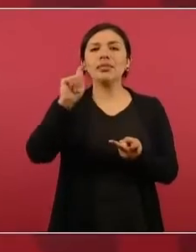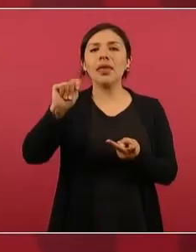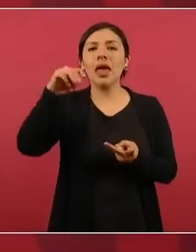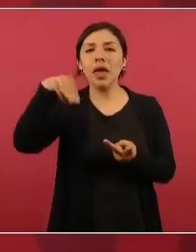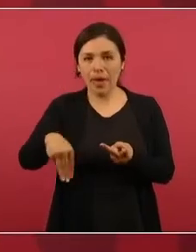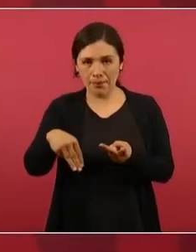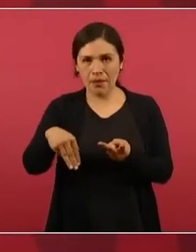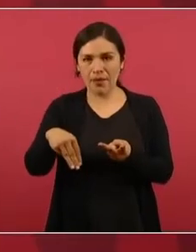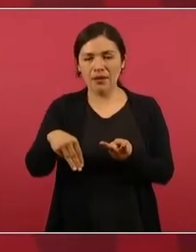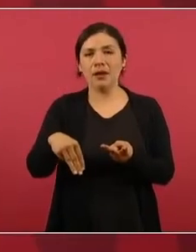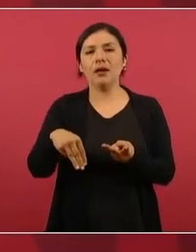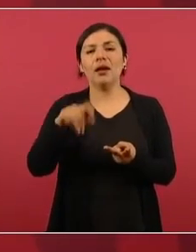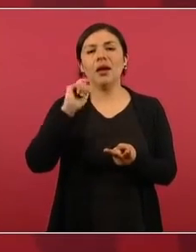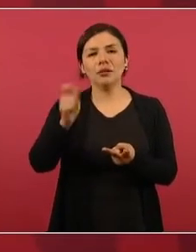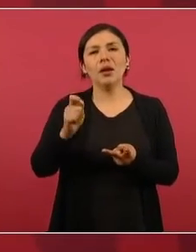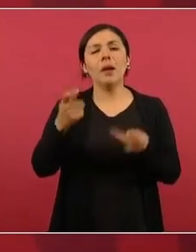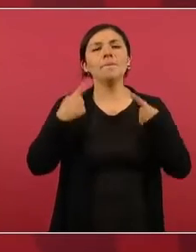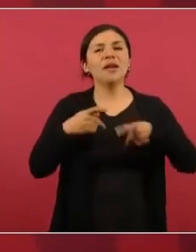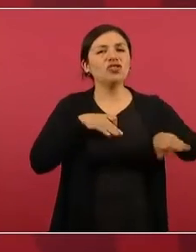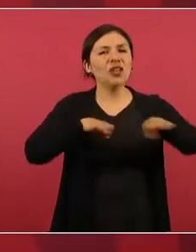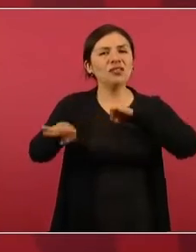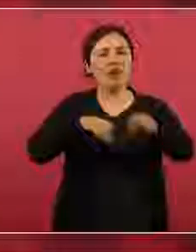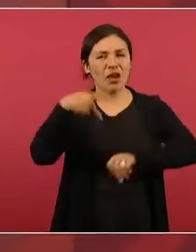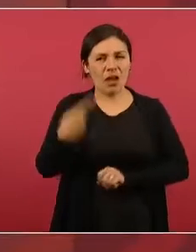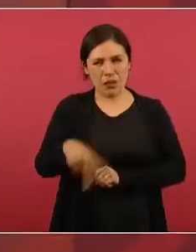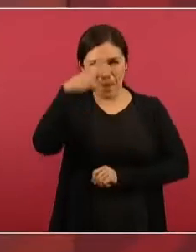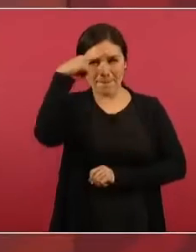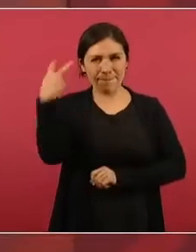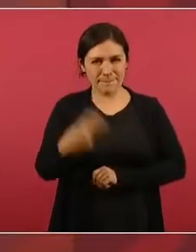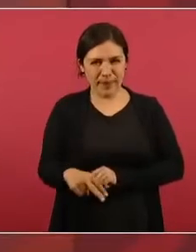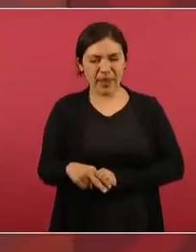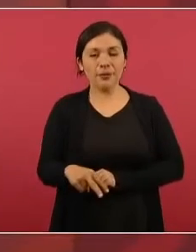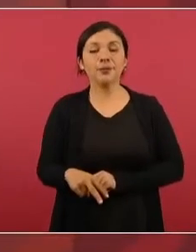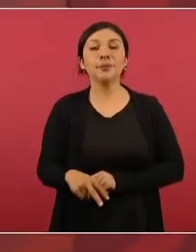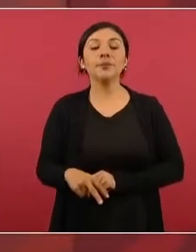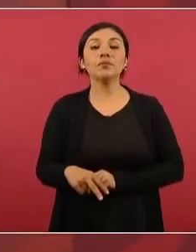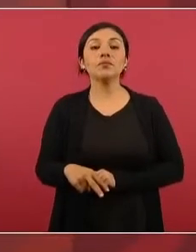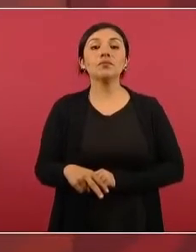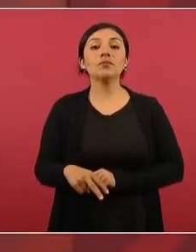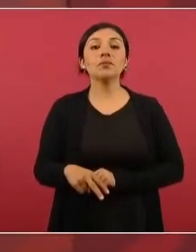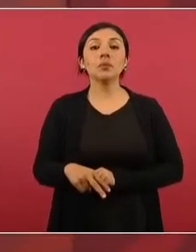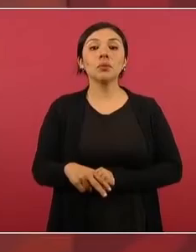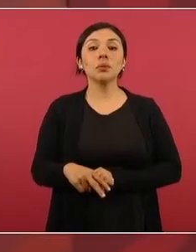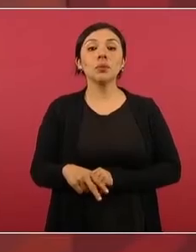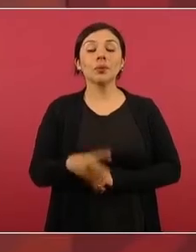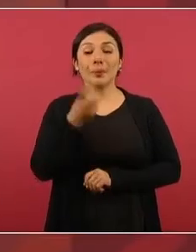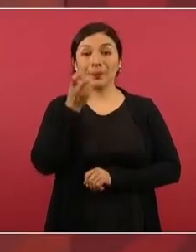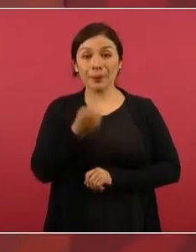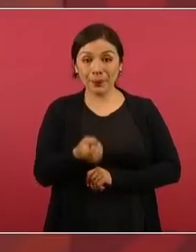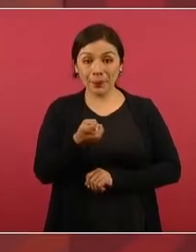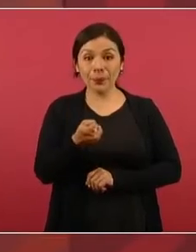la Confederación de Trabajadores de México. Y